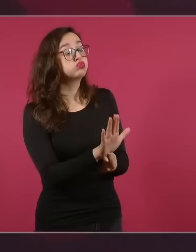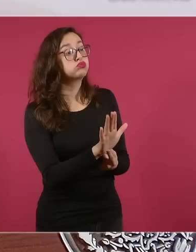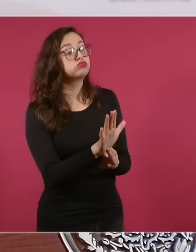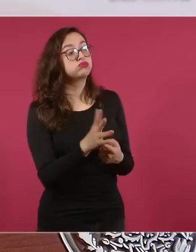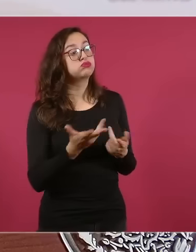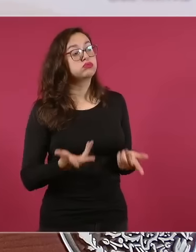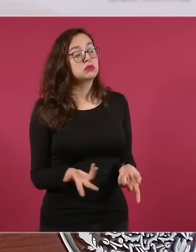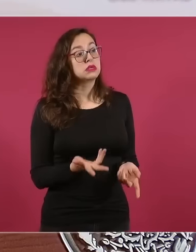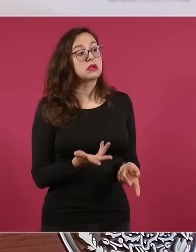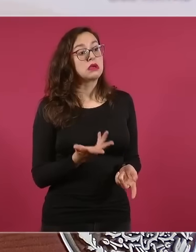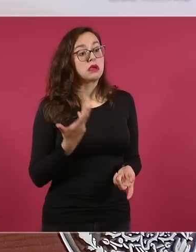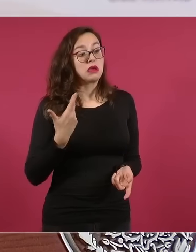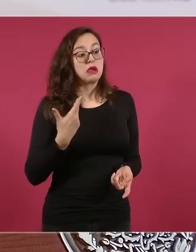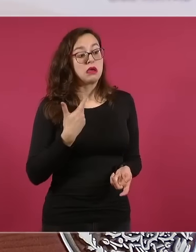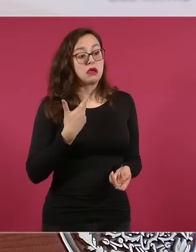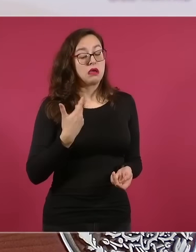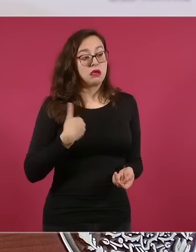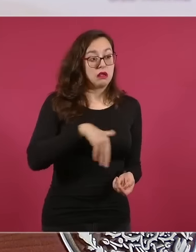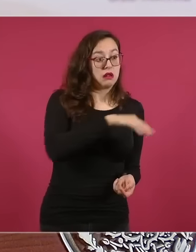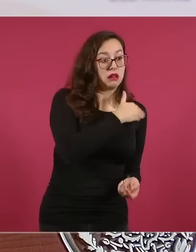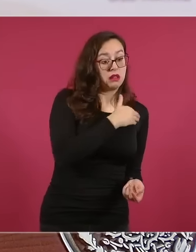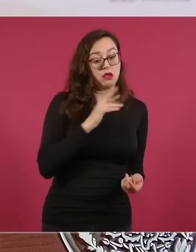se la creyó.